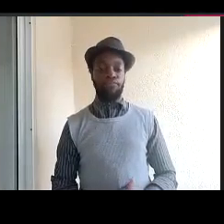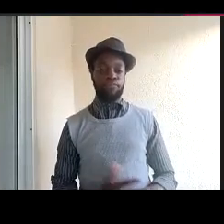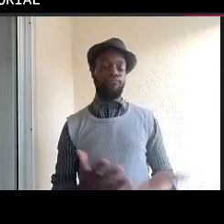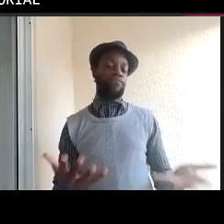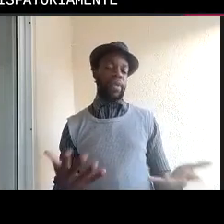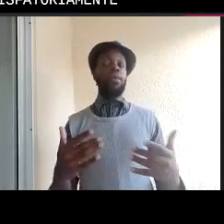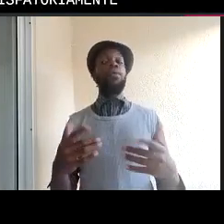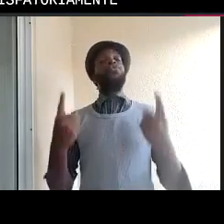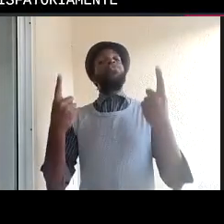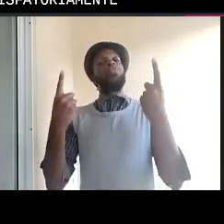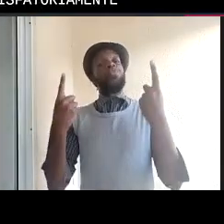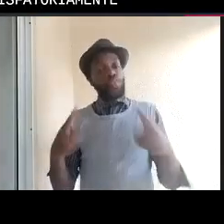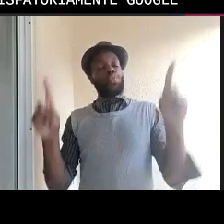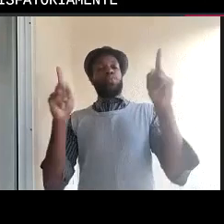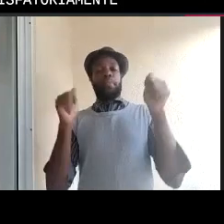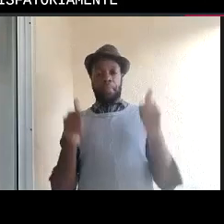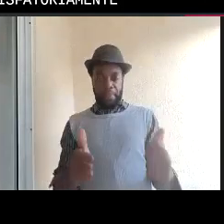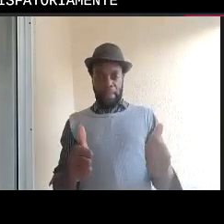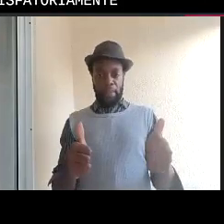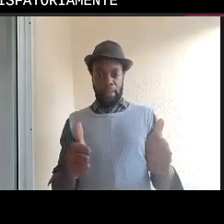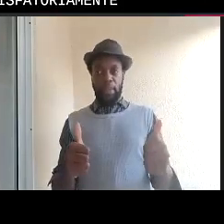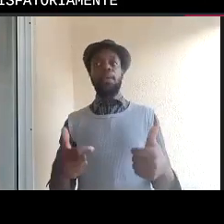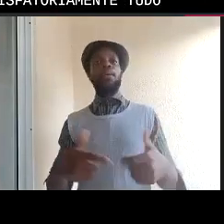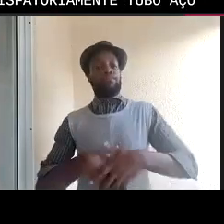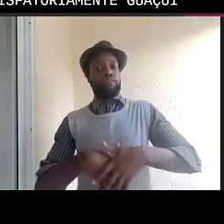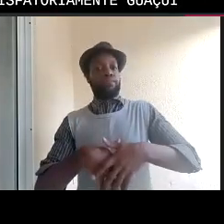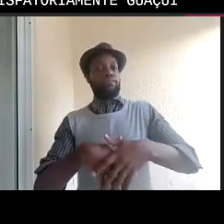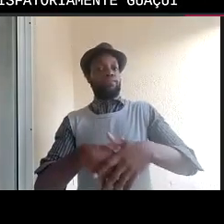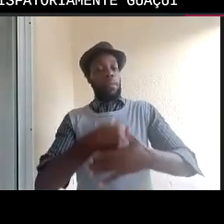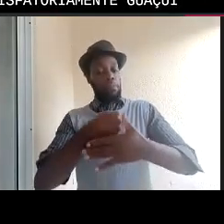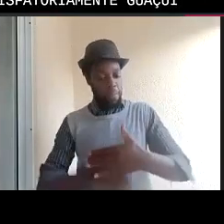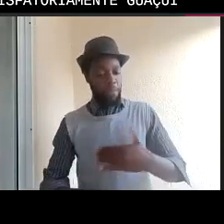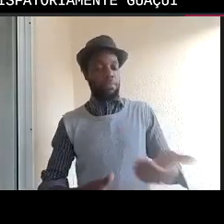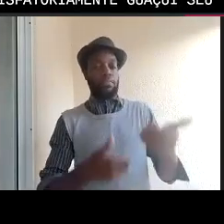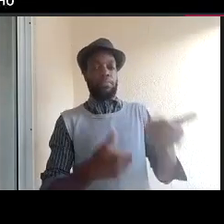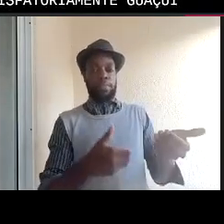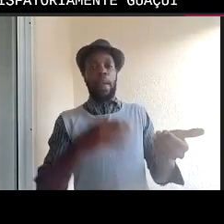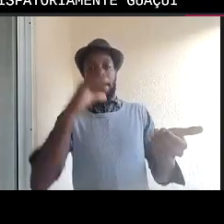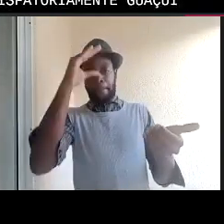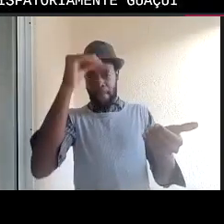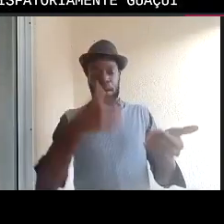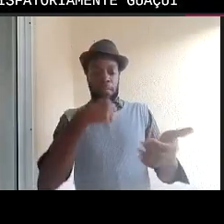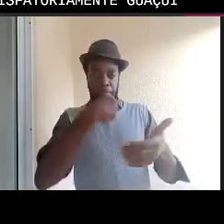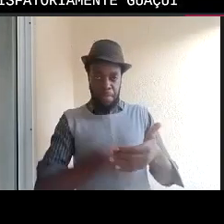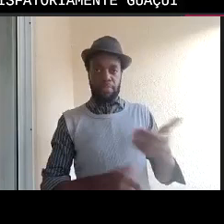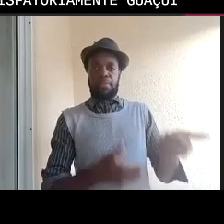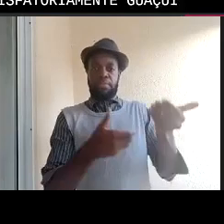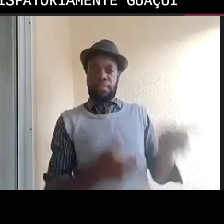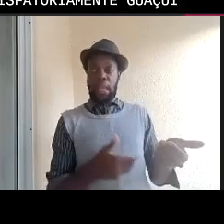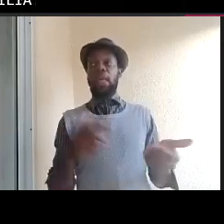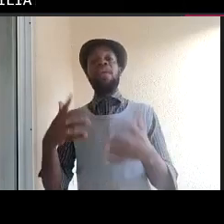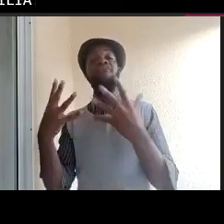Satisfactoriamente tuvo a su hijo y la familia se está haciendo cargo de